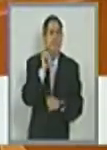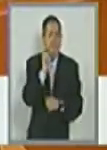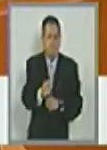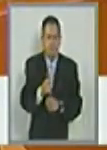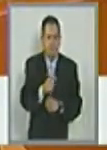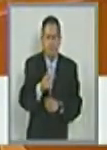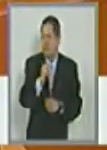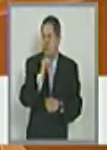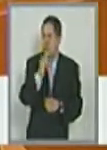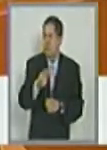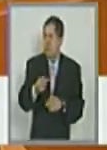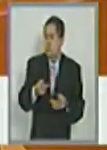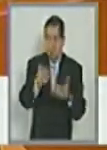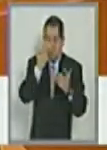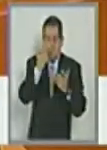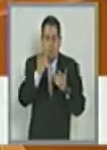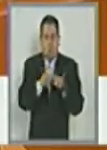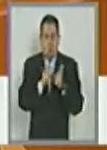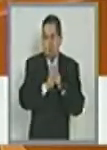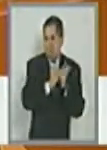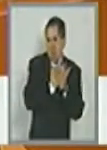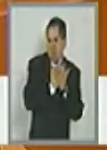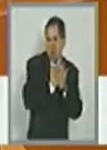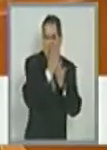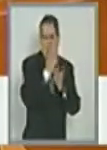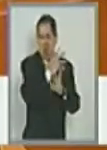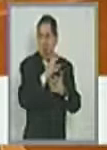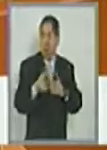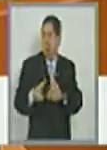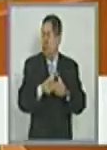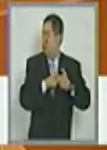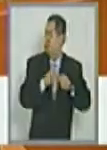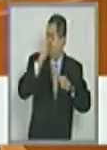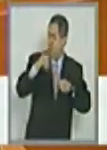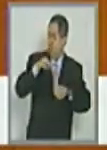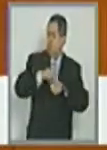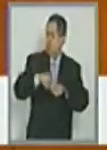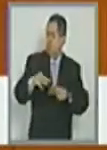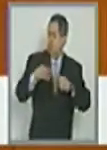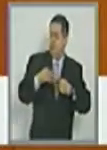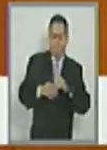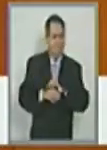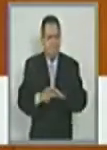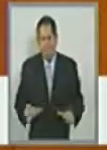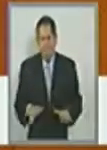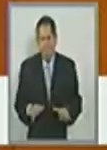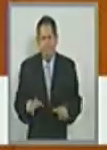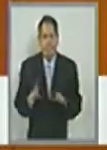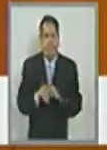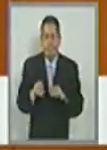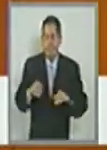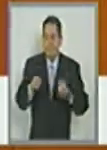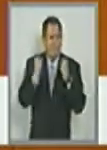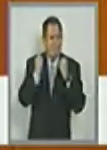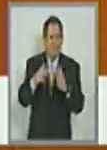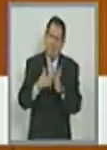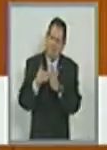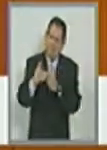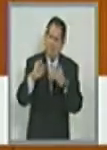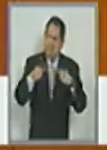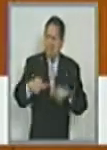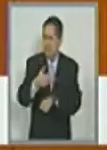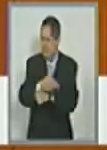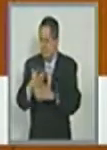dejar de ser usado por el grupo de extrema derecha como una bandera electoral, porque hoy la movilidad de millones